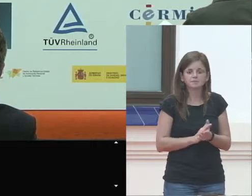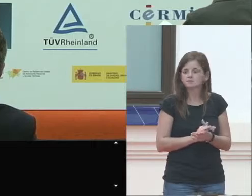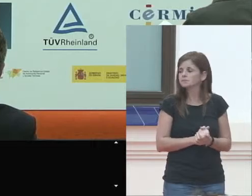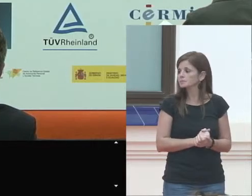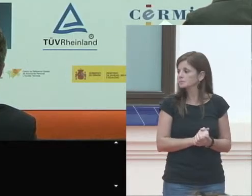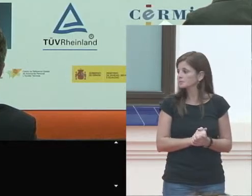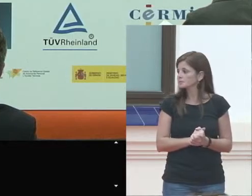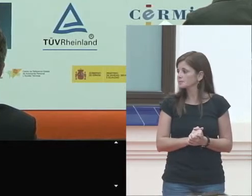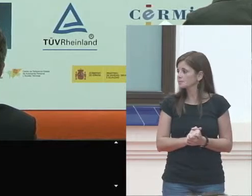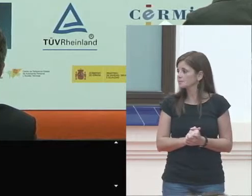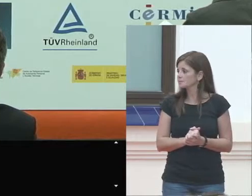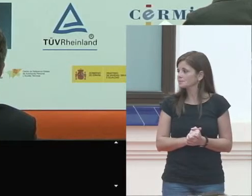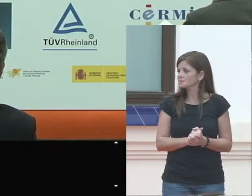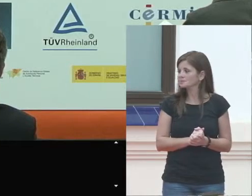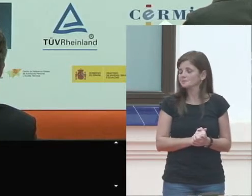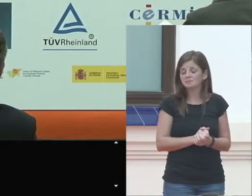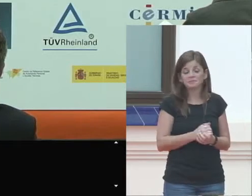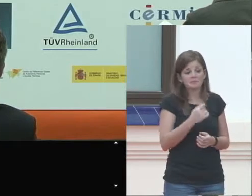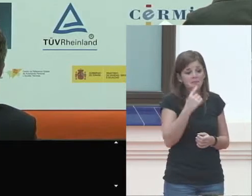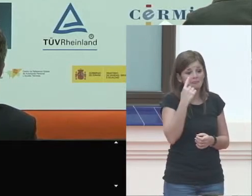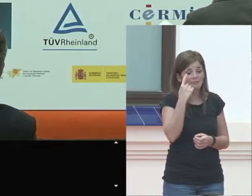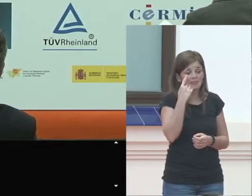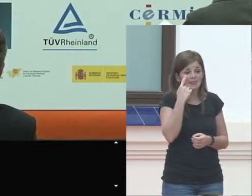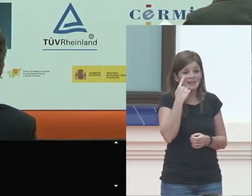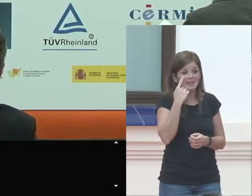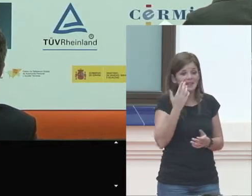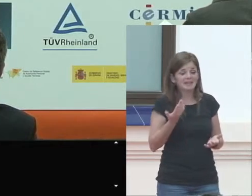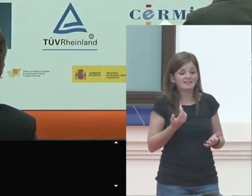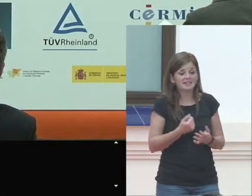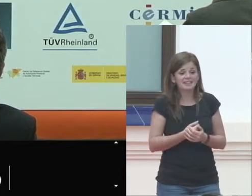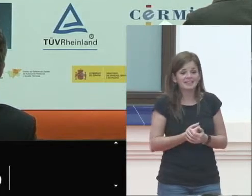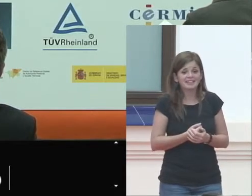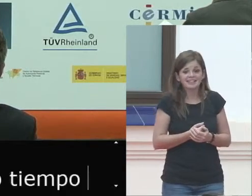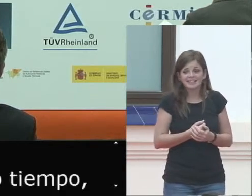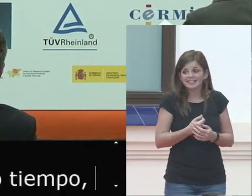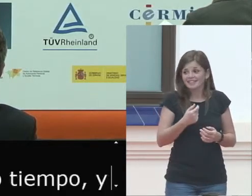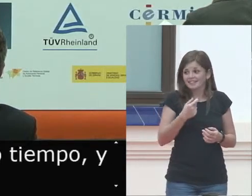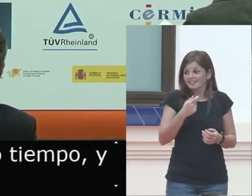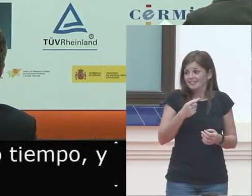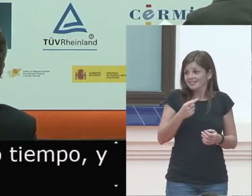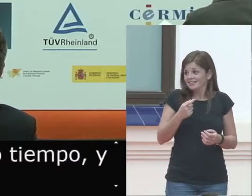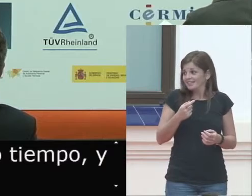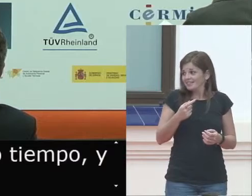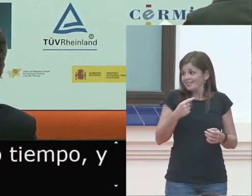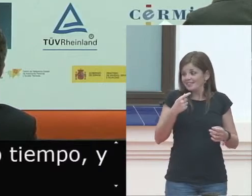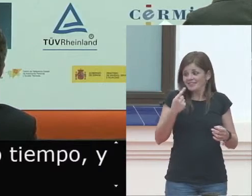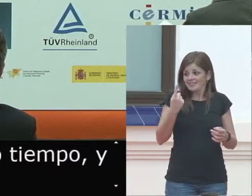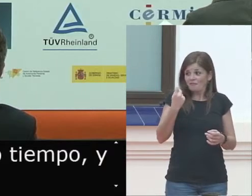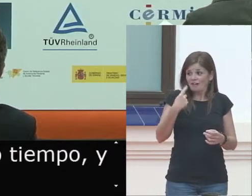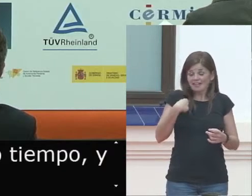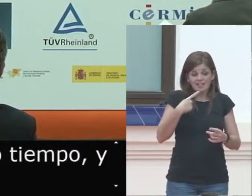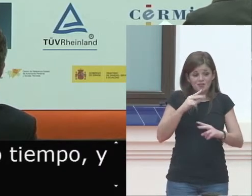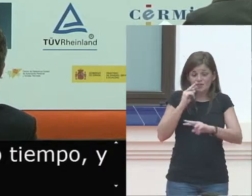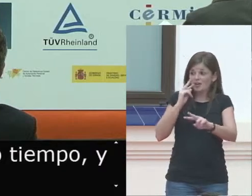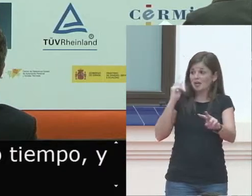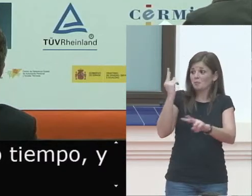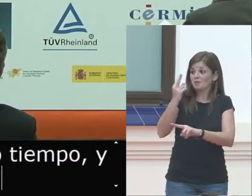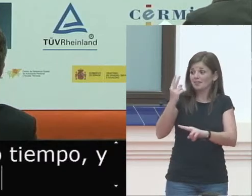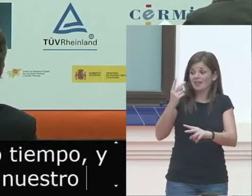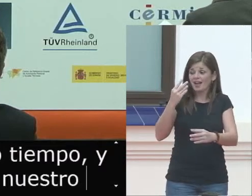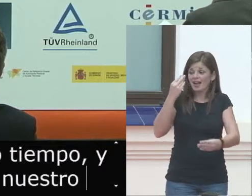A ver, que me habéis dejado poco tiempo y no puedo no contestar la reflexión de nuestro último participante en la